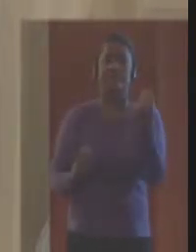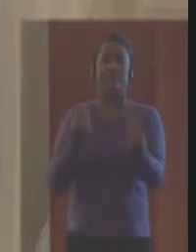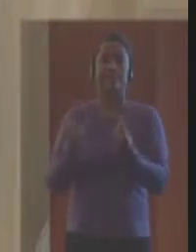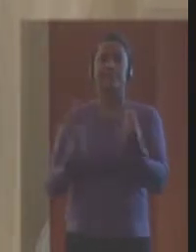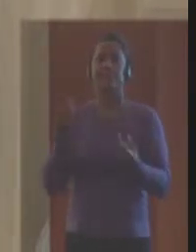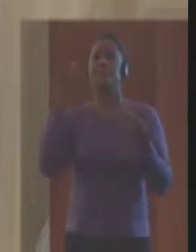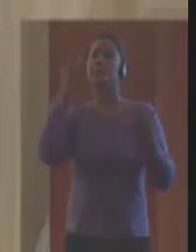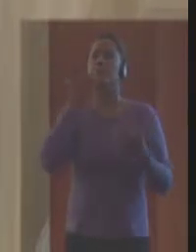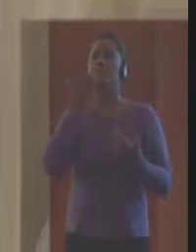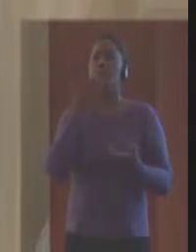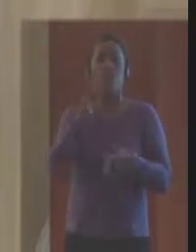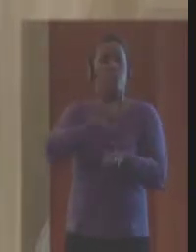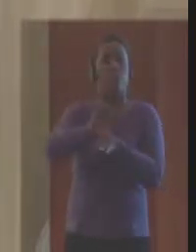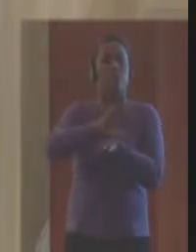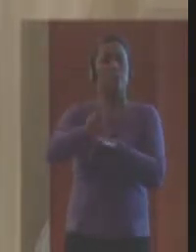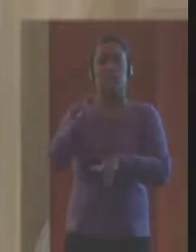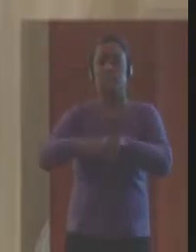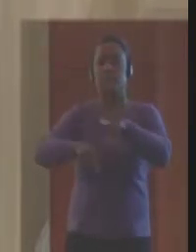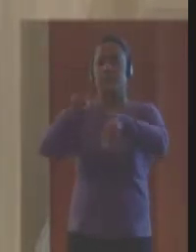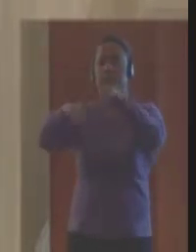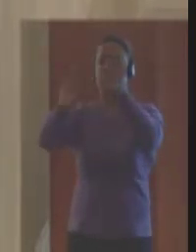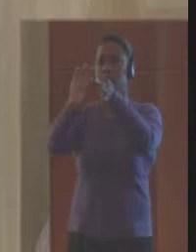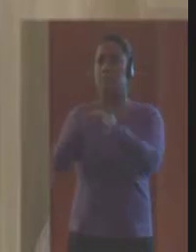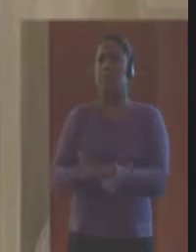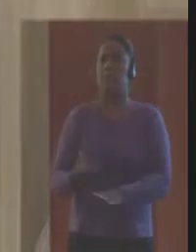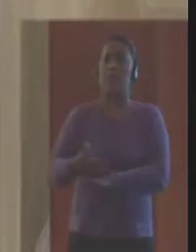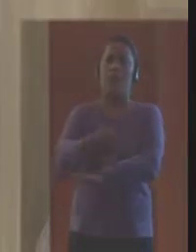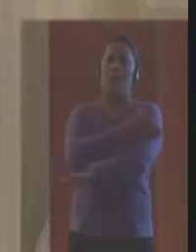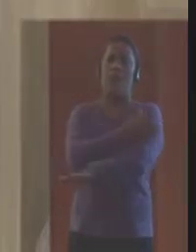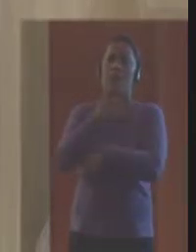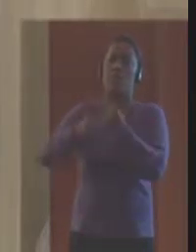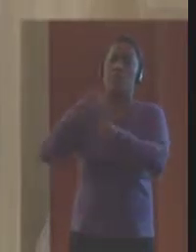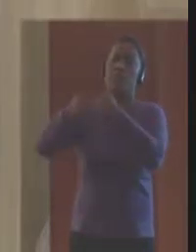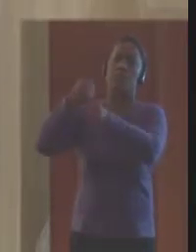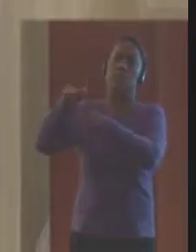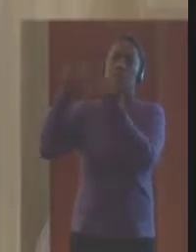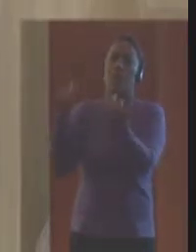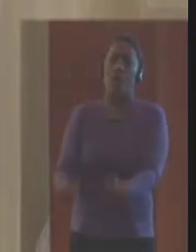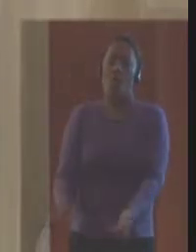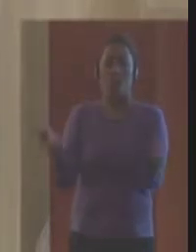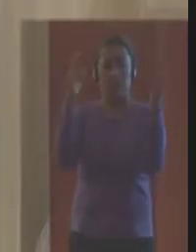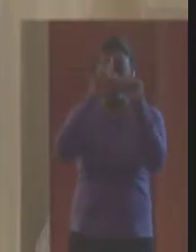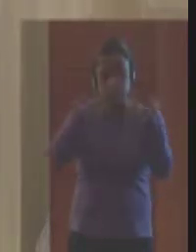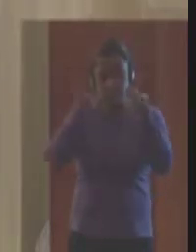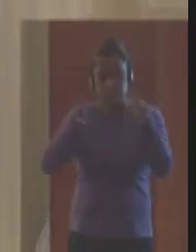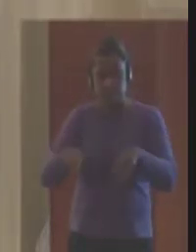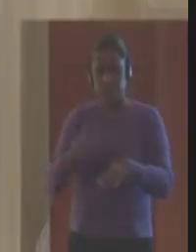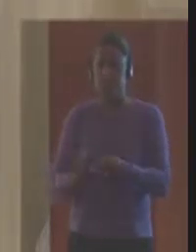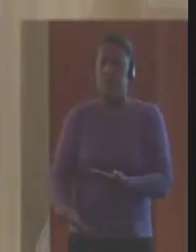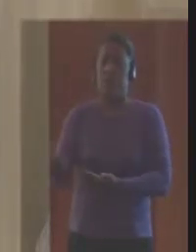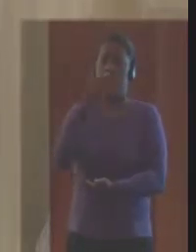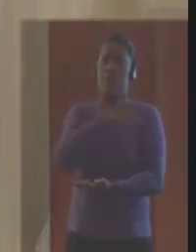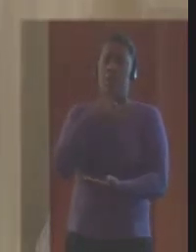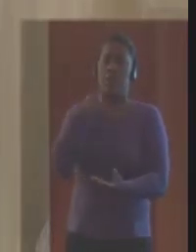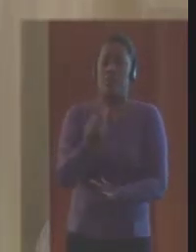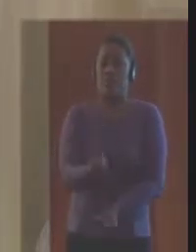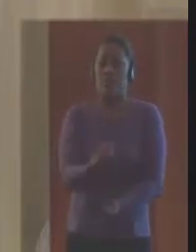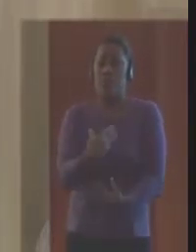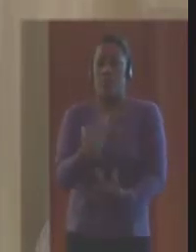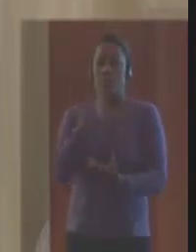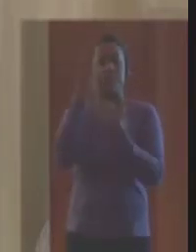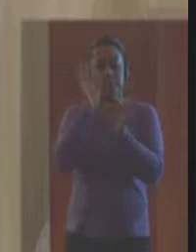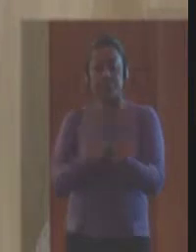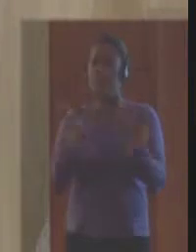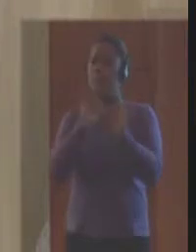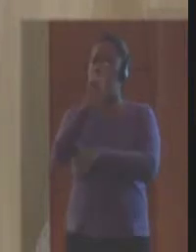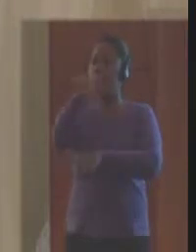procesos deconstructivos que hoy en día los escenarios de daños con los estudios que hemos realizado durante mucho tiempo atrás nos indican que las zonas